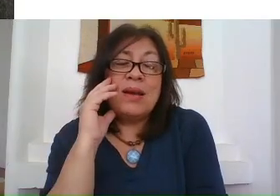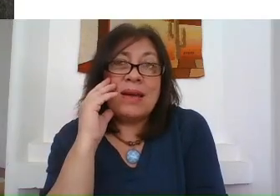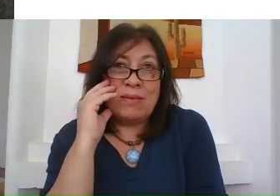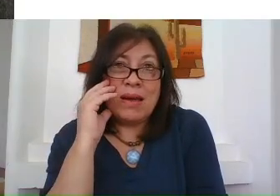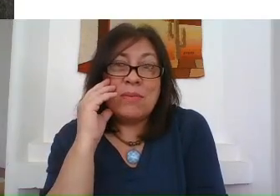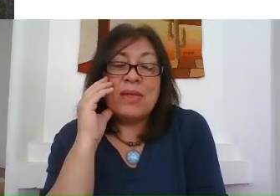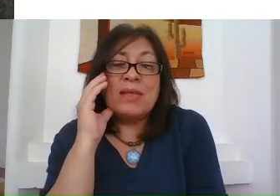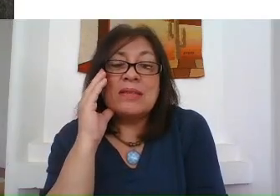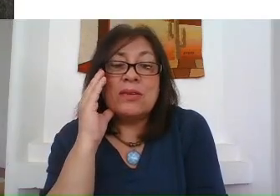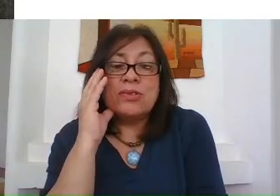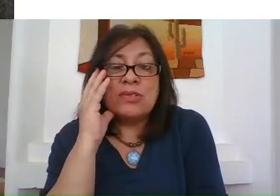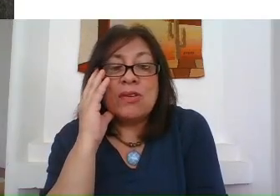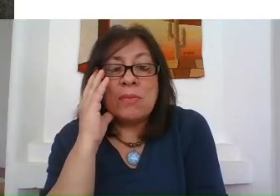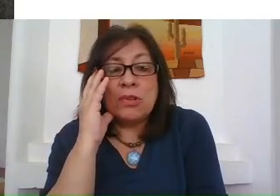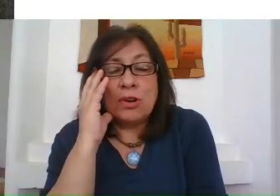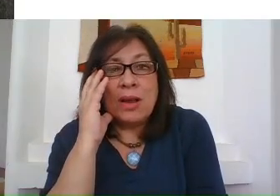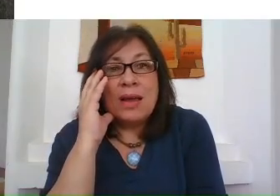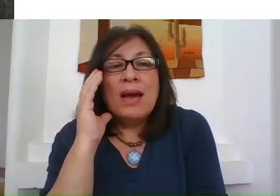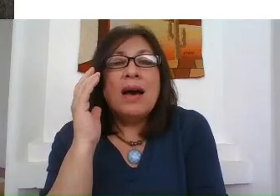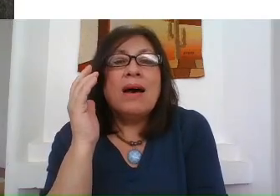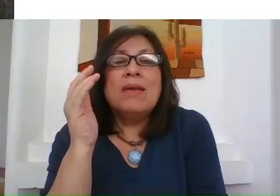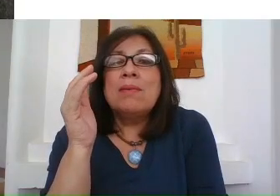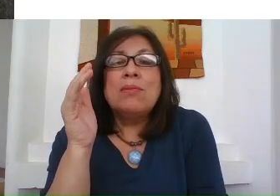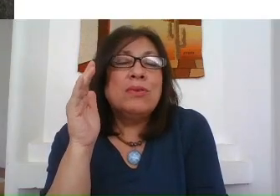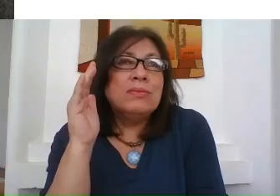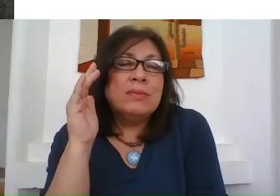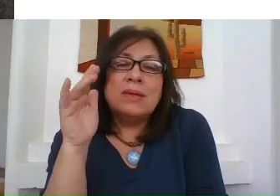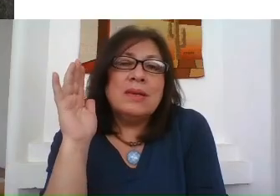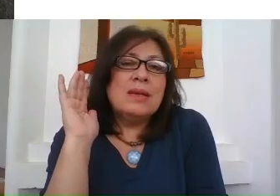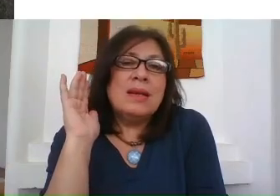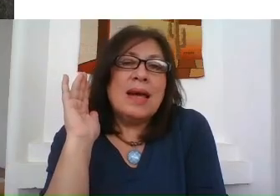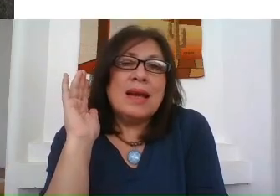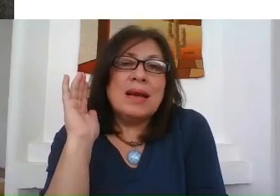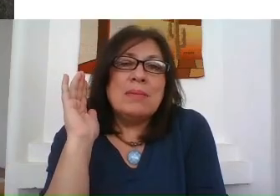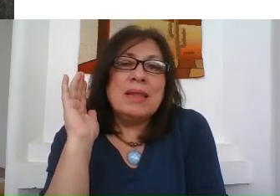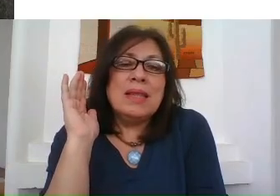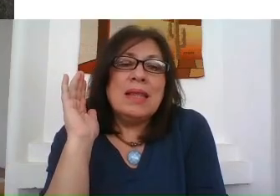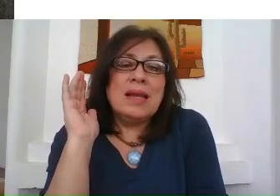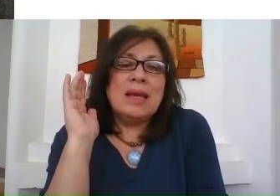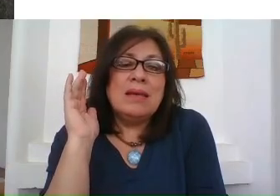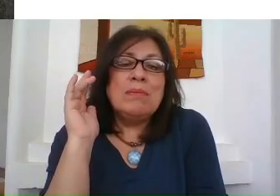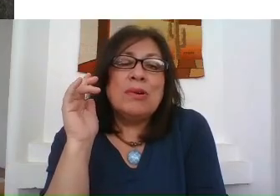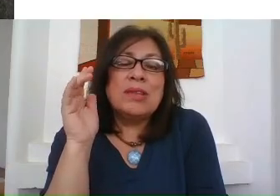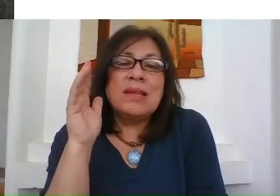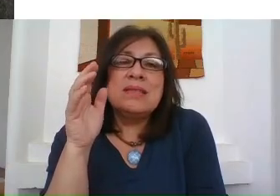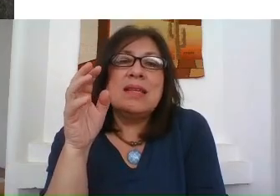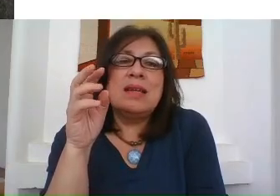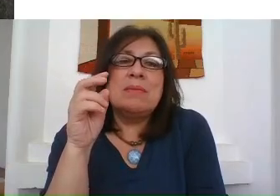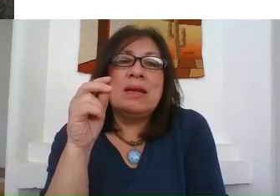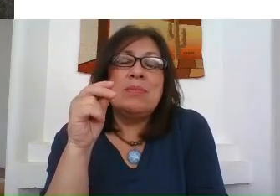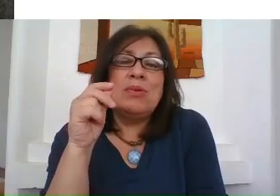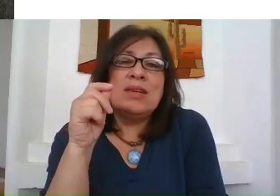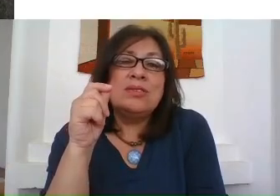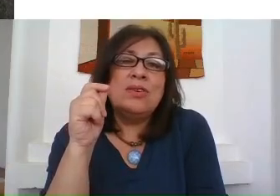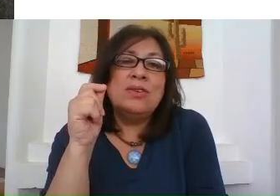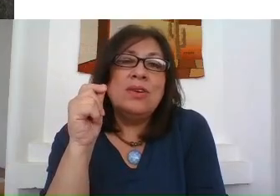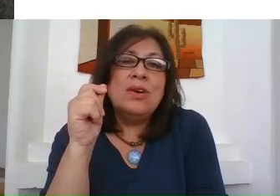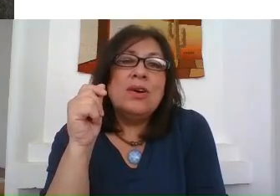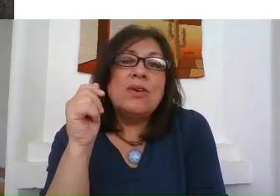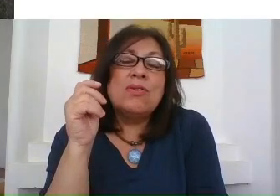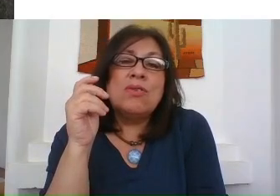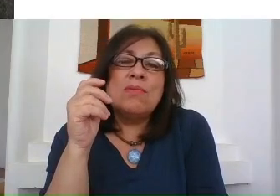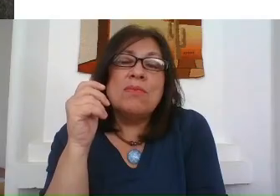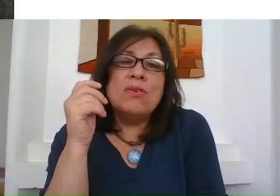la cápsula que hablamos de desarrollo psicomotor, hablamos largamente de la importancia de la